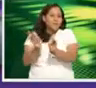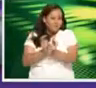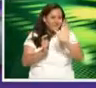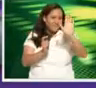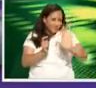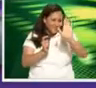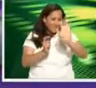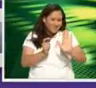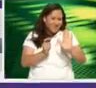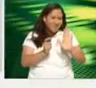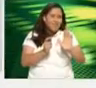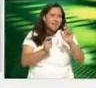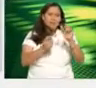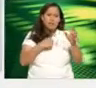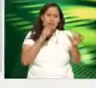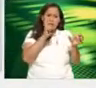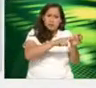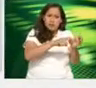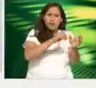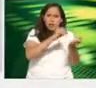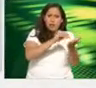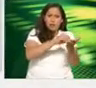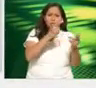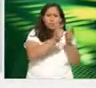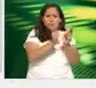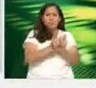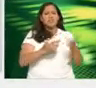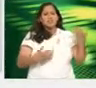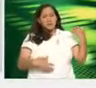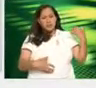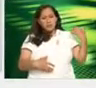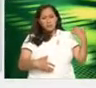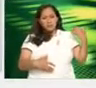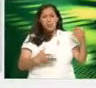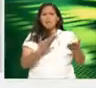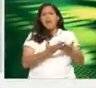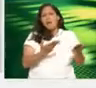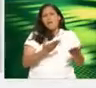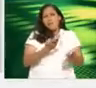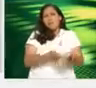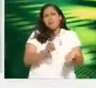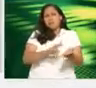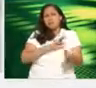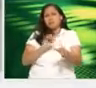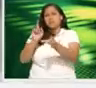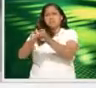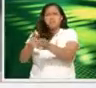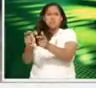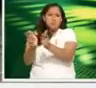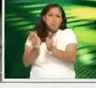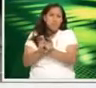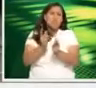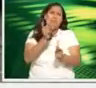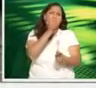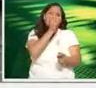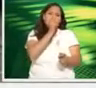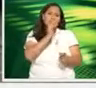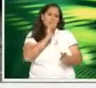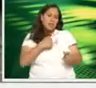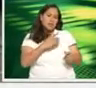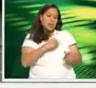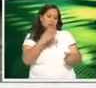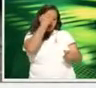Puedes seguir perteneciendo a un grupo de metaleros, pero ahora ya también puedes pertenecer al grupo de papás que